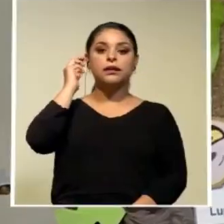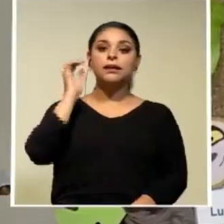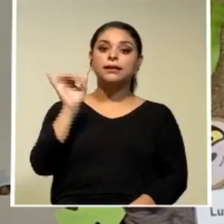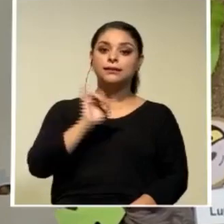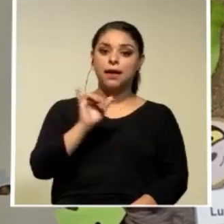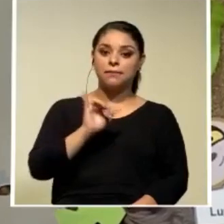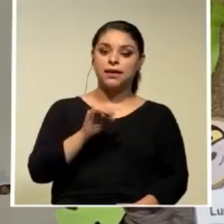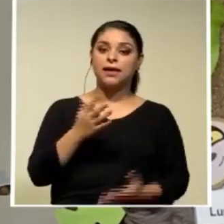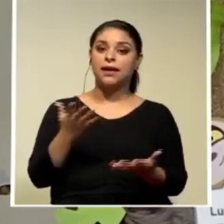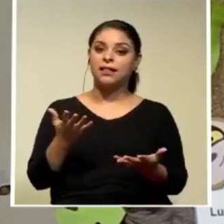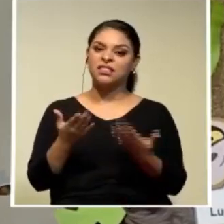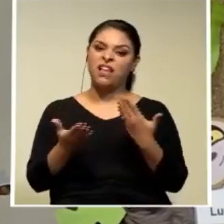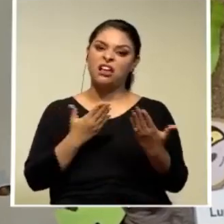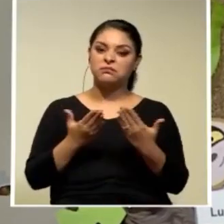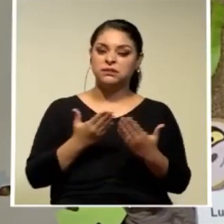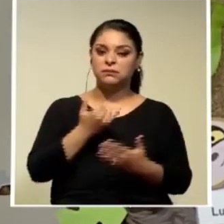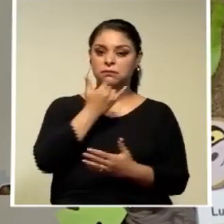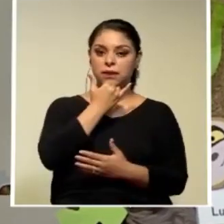Gwen,